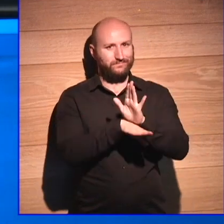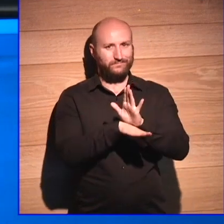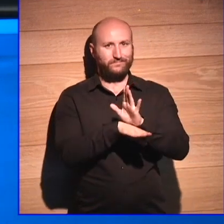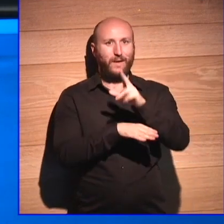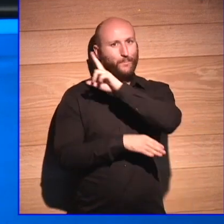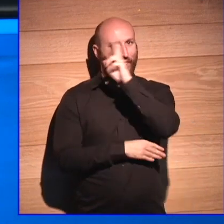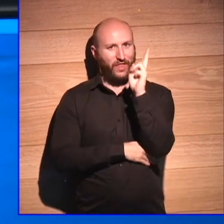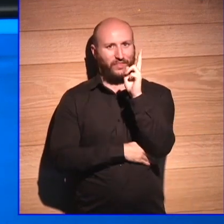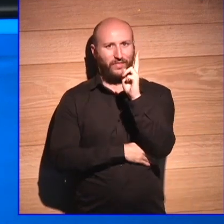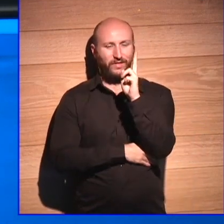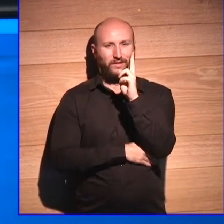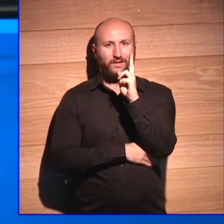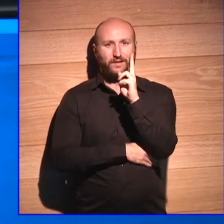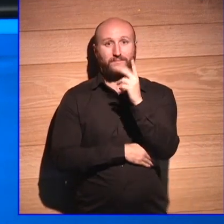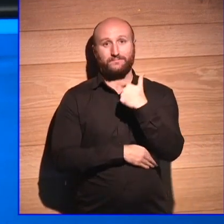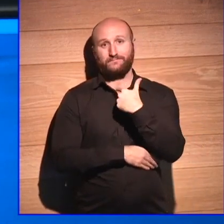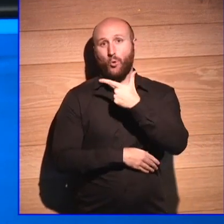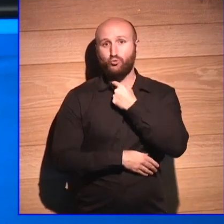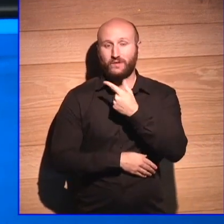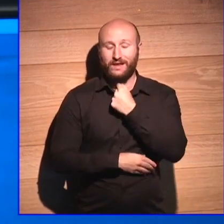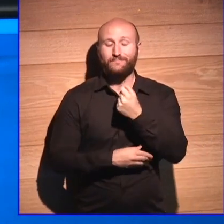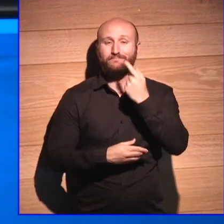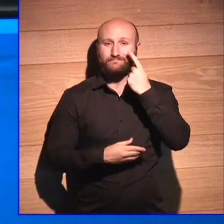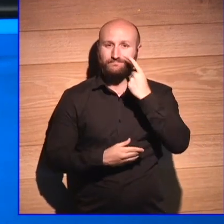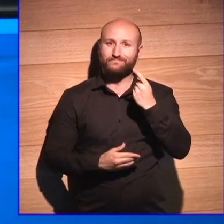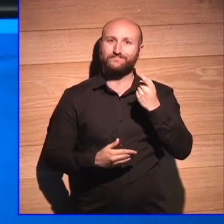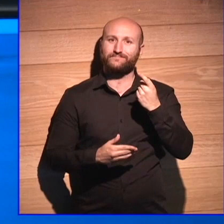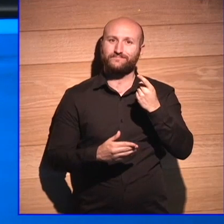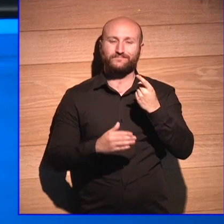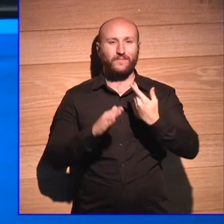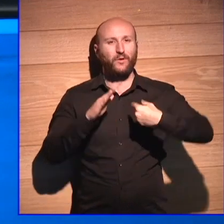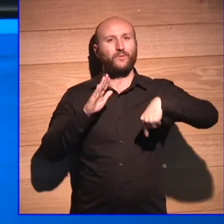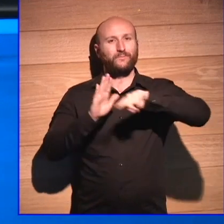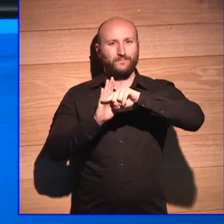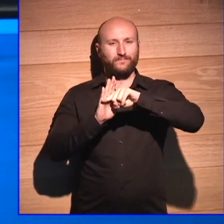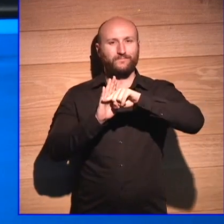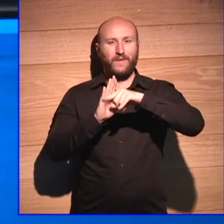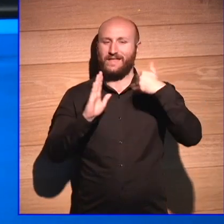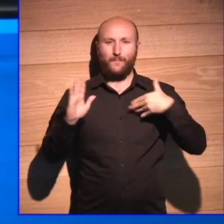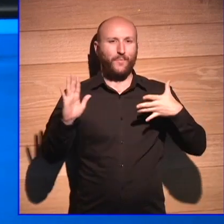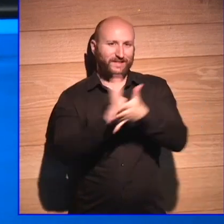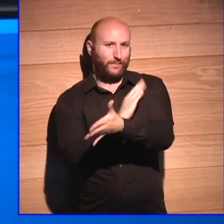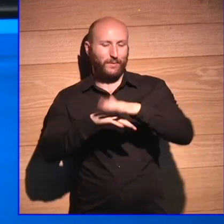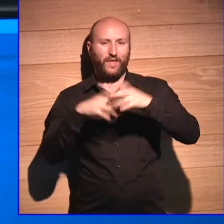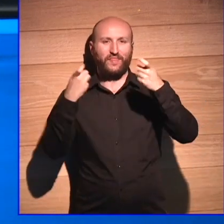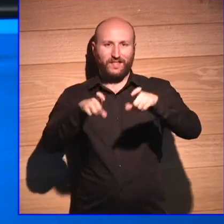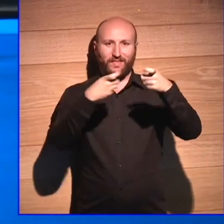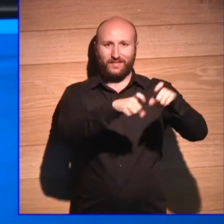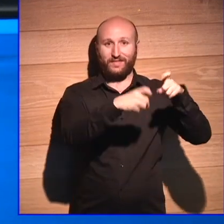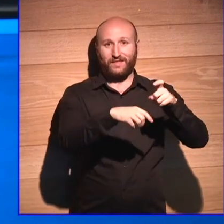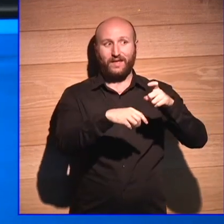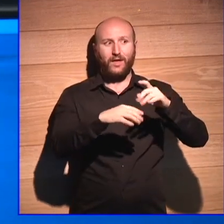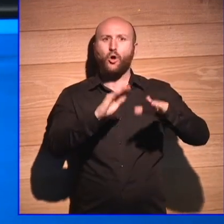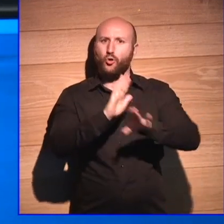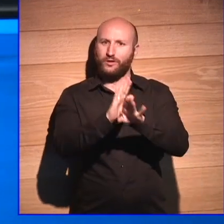nos gustaría ya que también quedara en el calendario permanente de citas y que fuera creciendo como